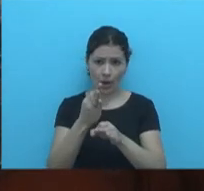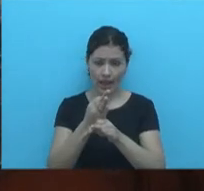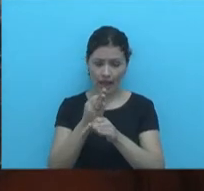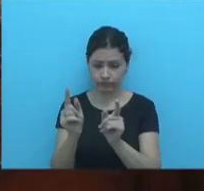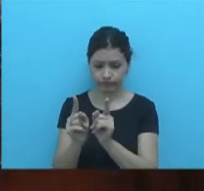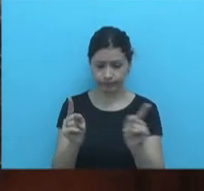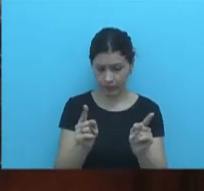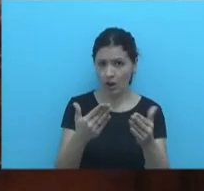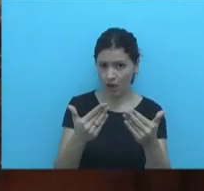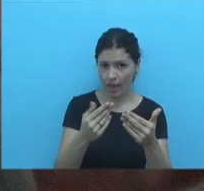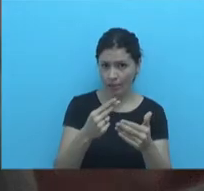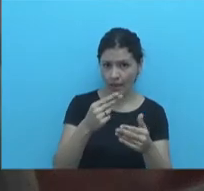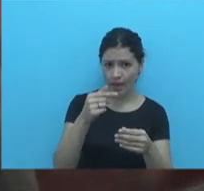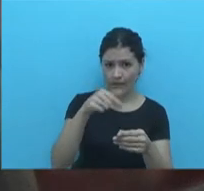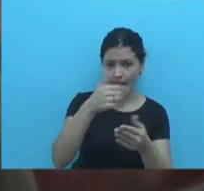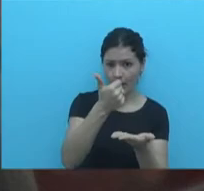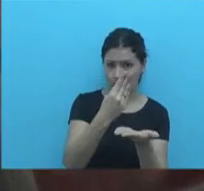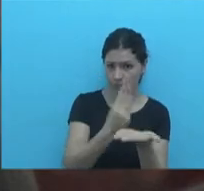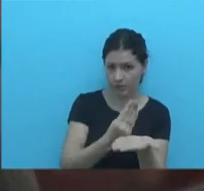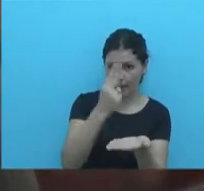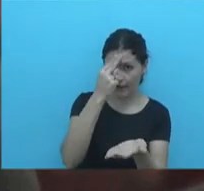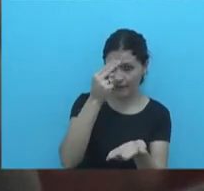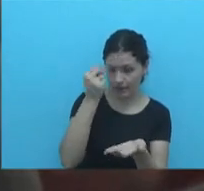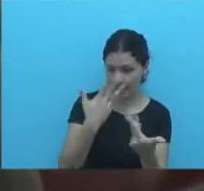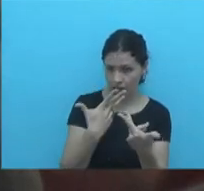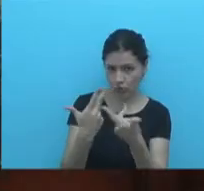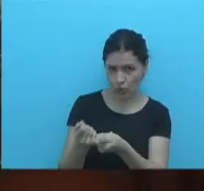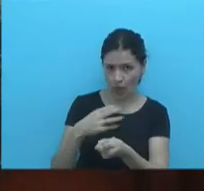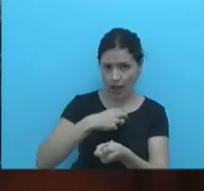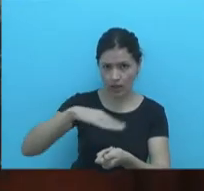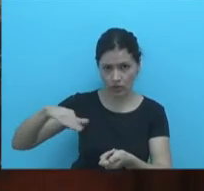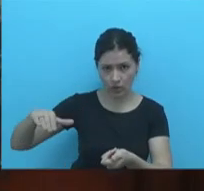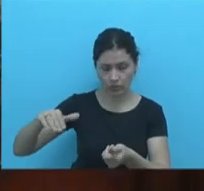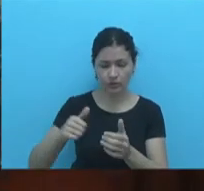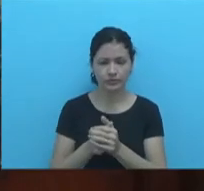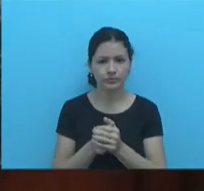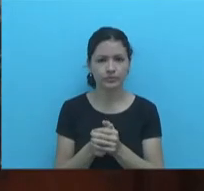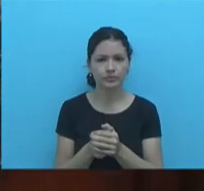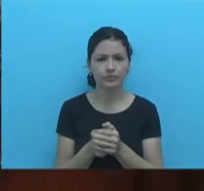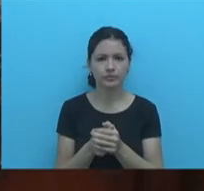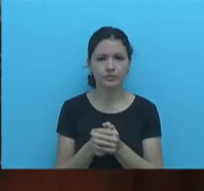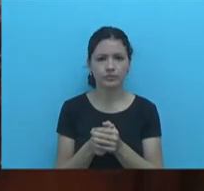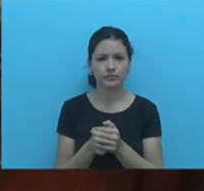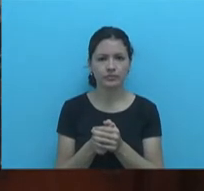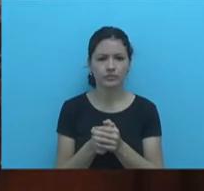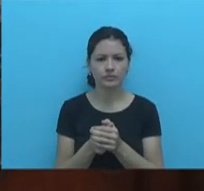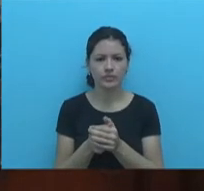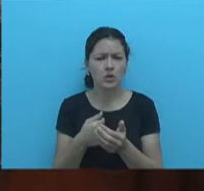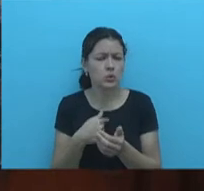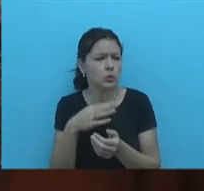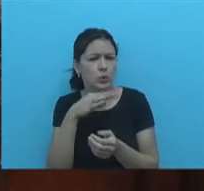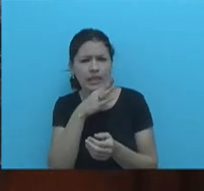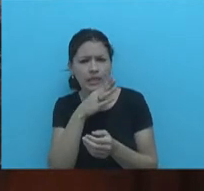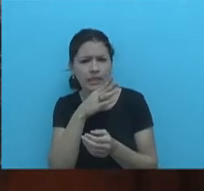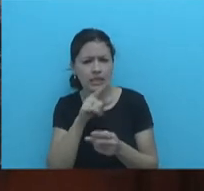una de Colombo y otra... ¿Cómo? Sí, tiene la palabra. No quedó claro si sería un taller o un servicio que contarían